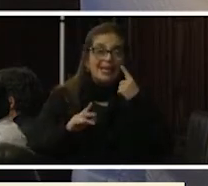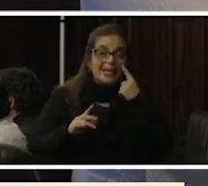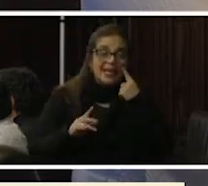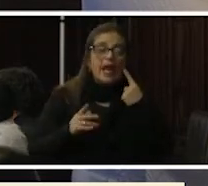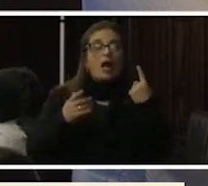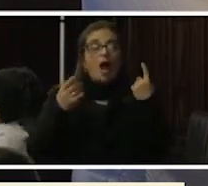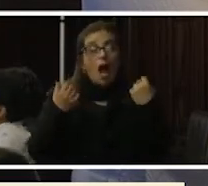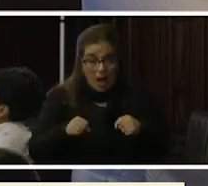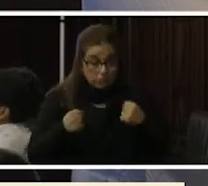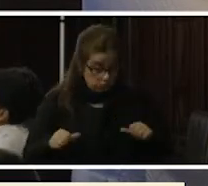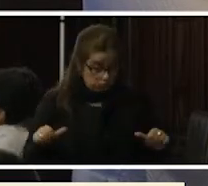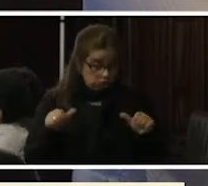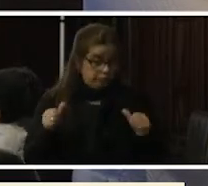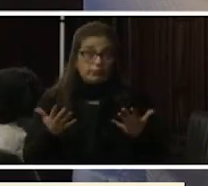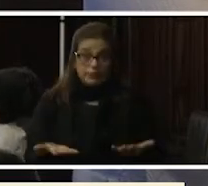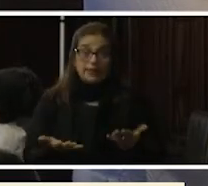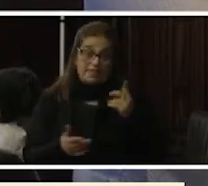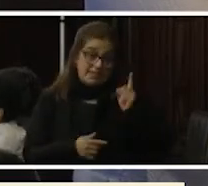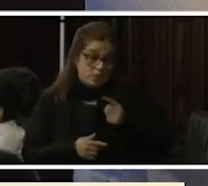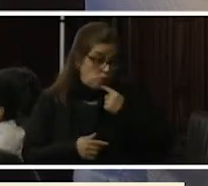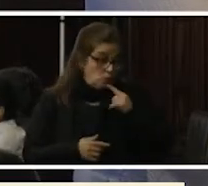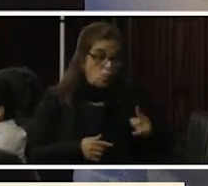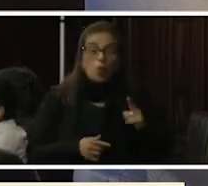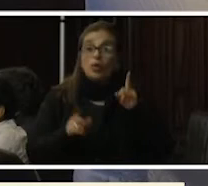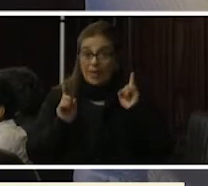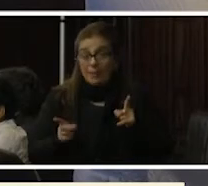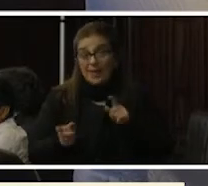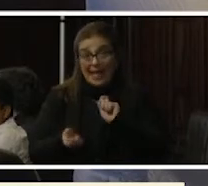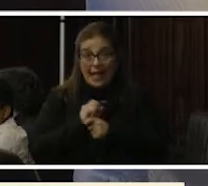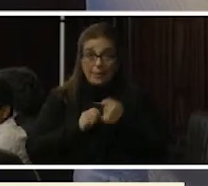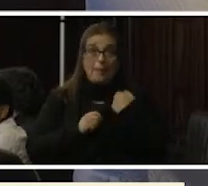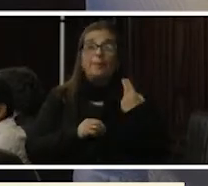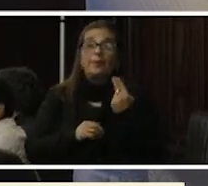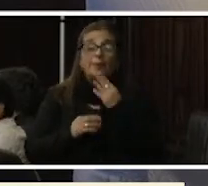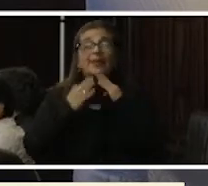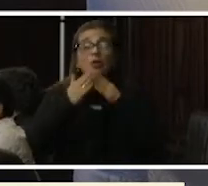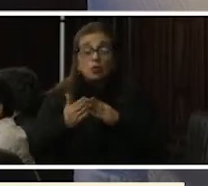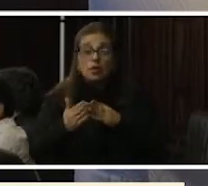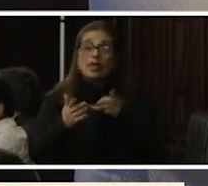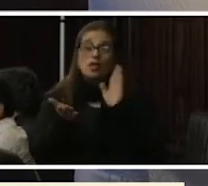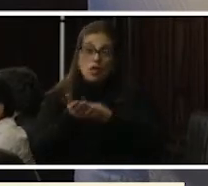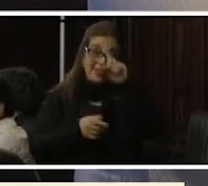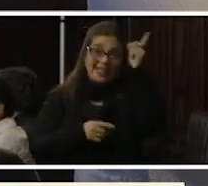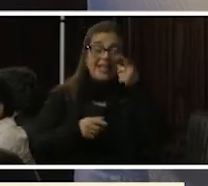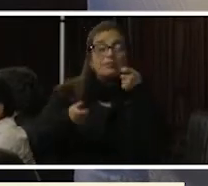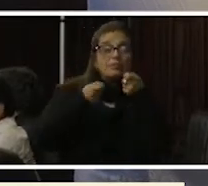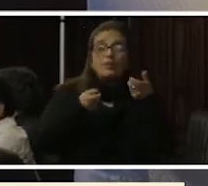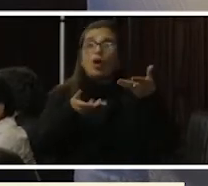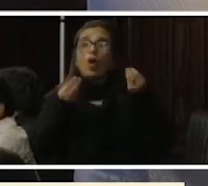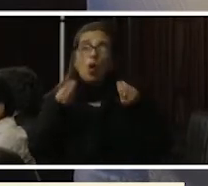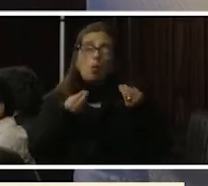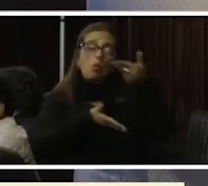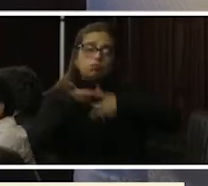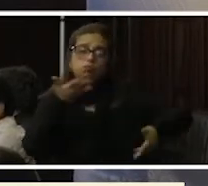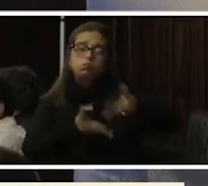activos en la toma de decisiones que les afectan, aplicando todos los mecanismos internacionales correspondientes. Además,